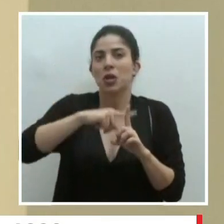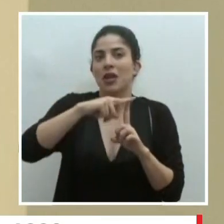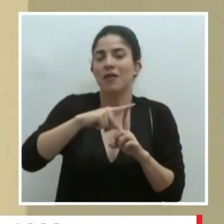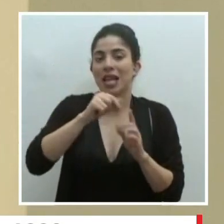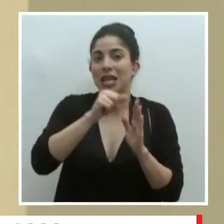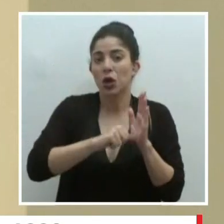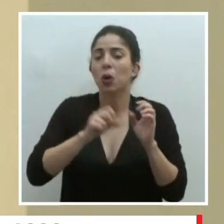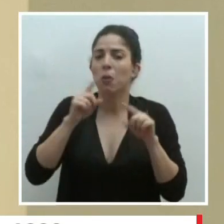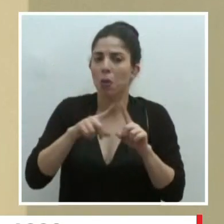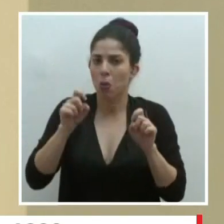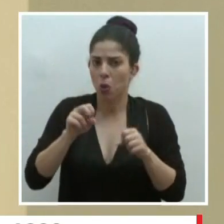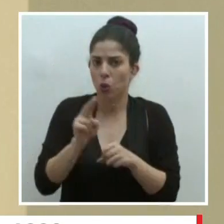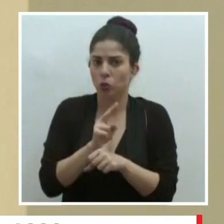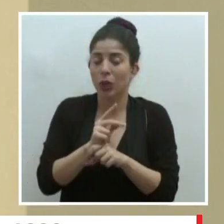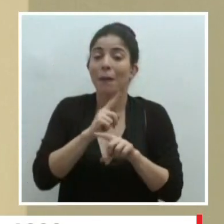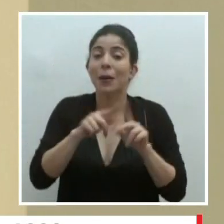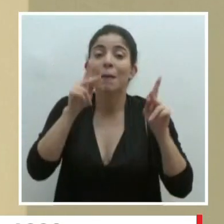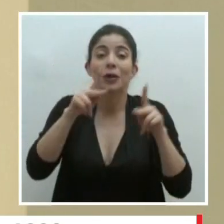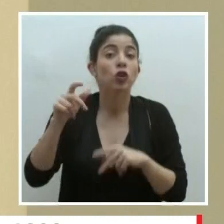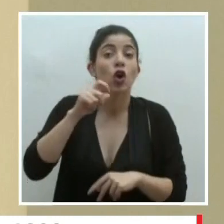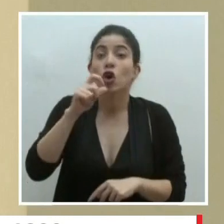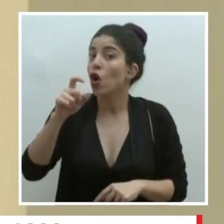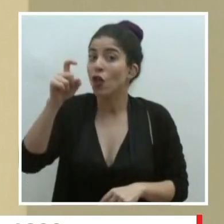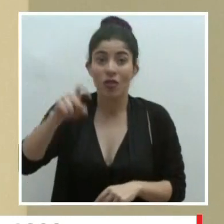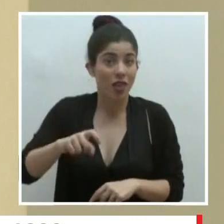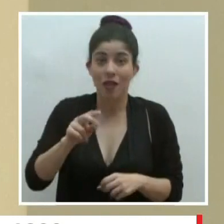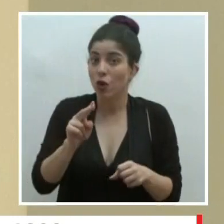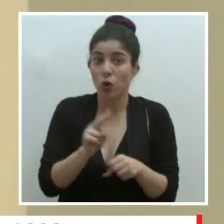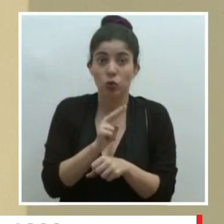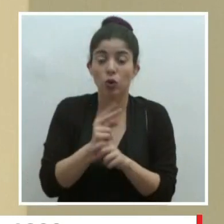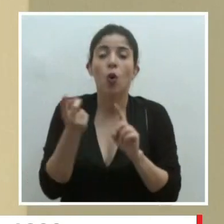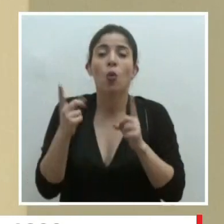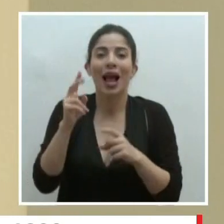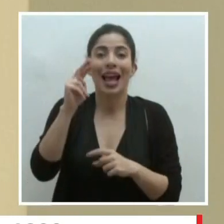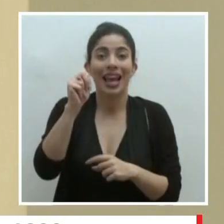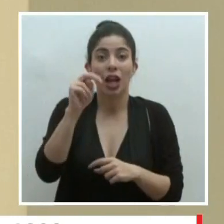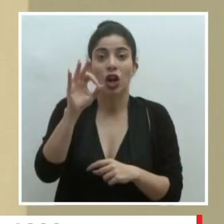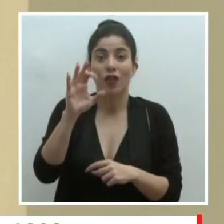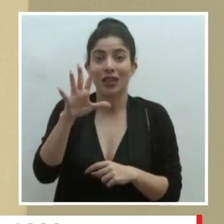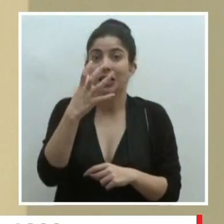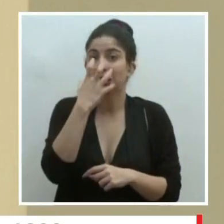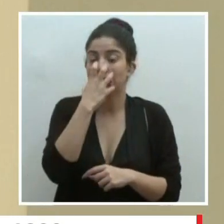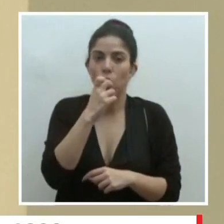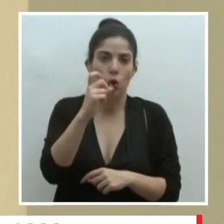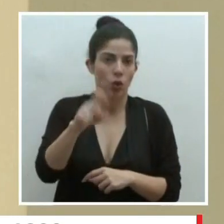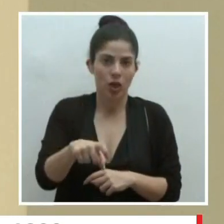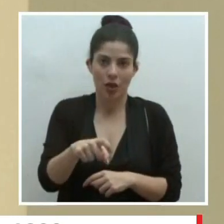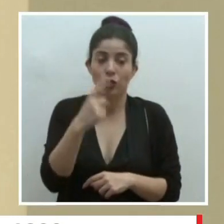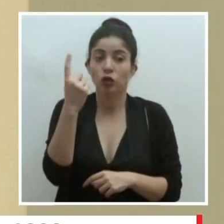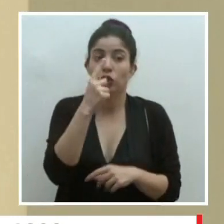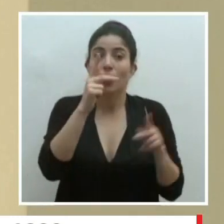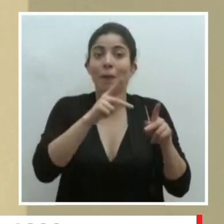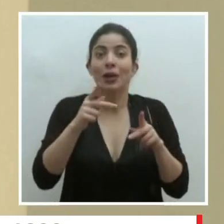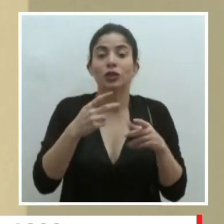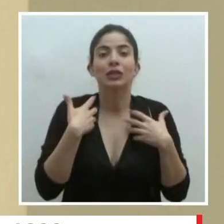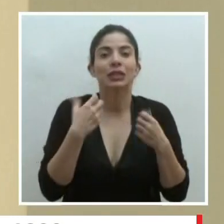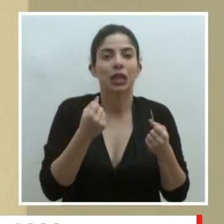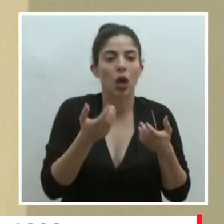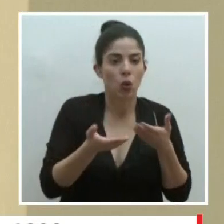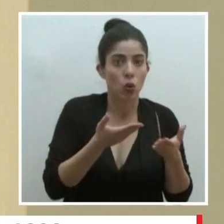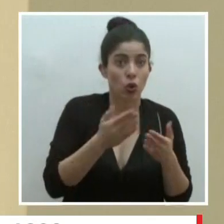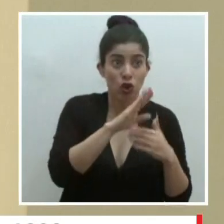pueden usar, pero lo que sí no debe ser usado por la población, no está recomendado, es la N95, solamente para personal de salud, e incluso no solamente es